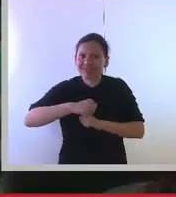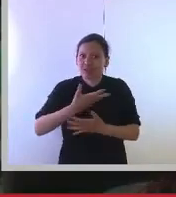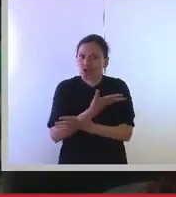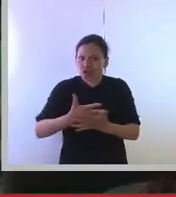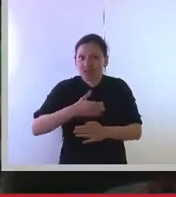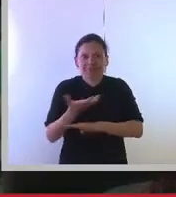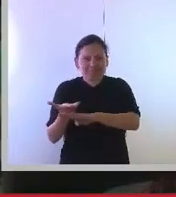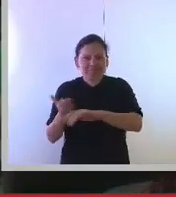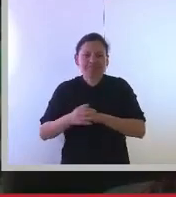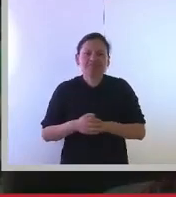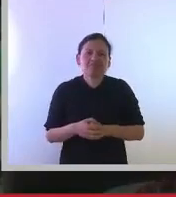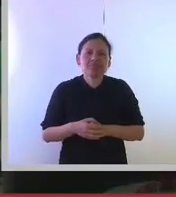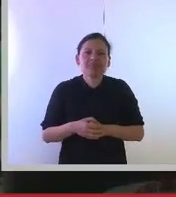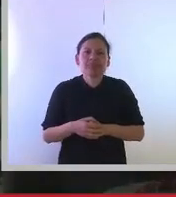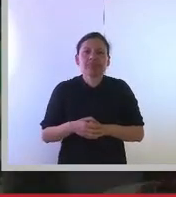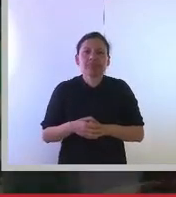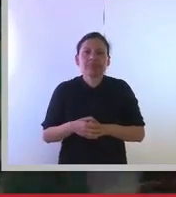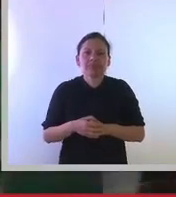derechos.